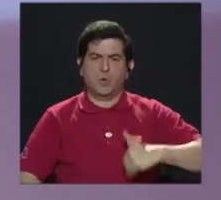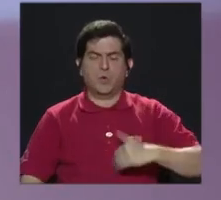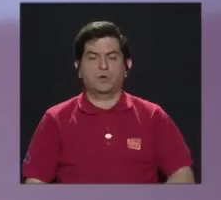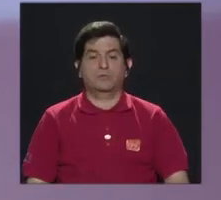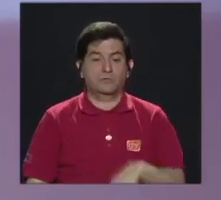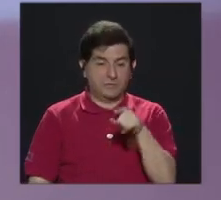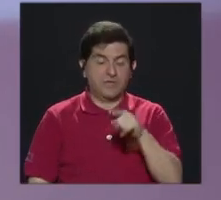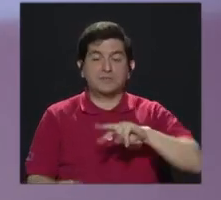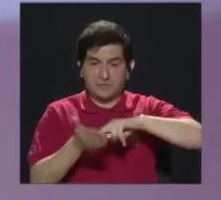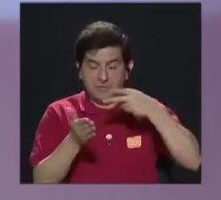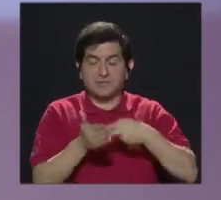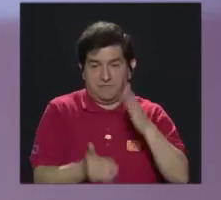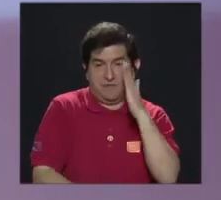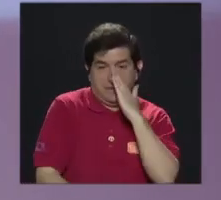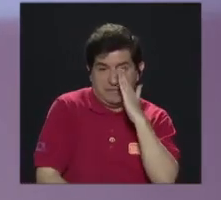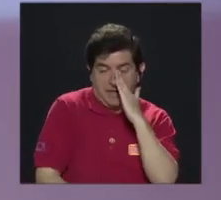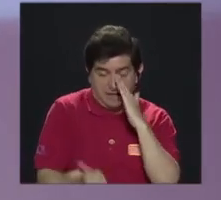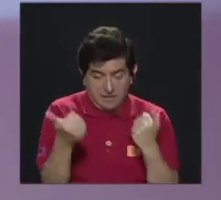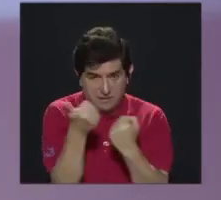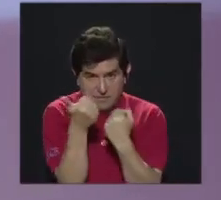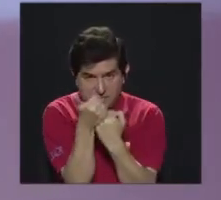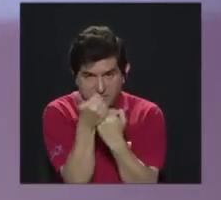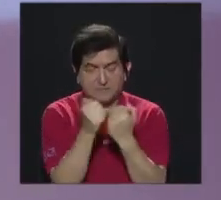mamá, por ejemplo.